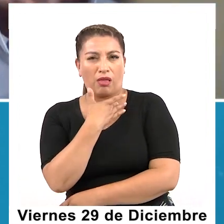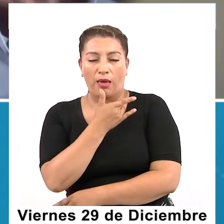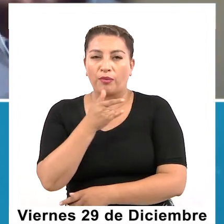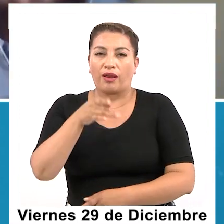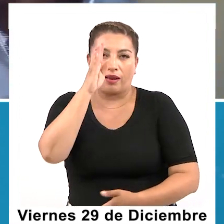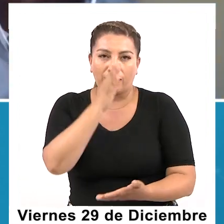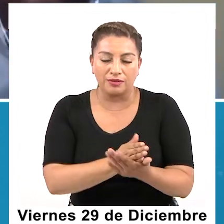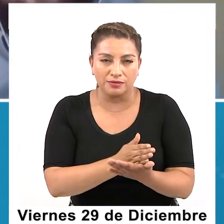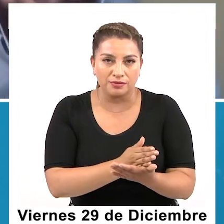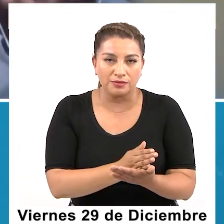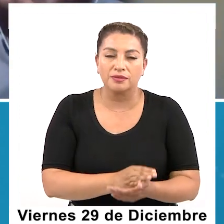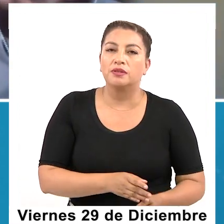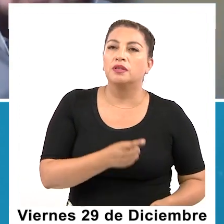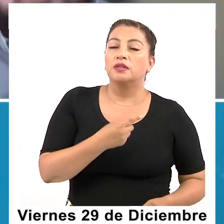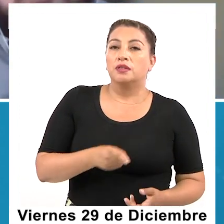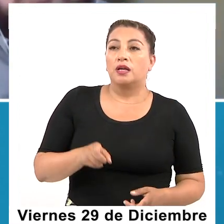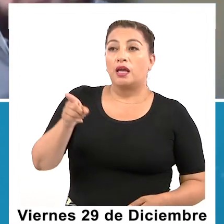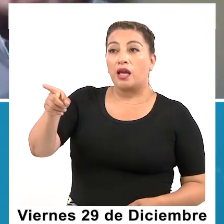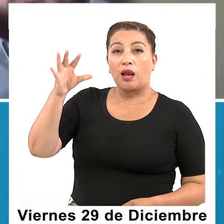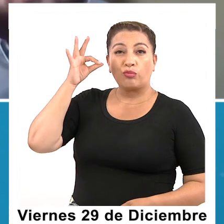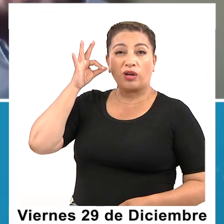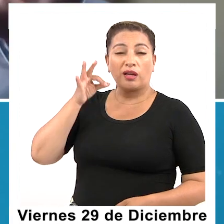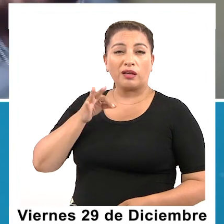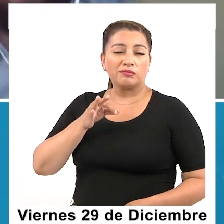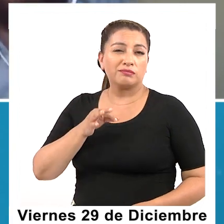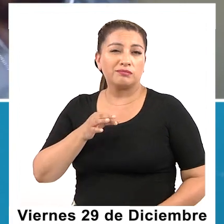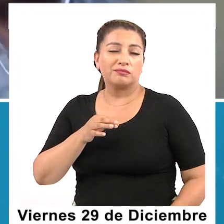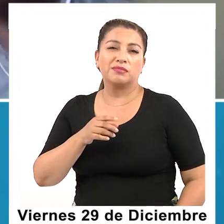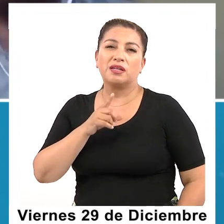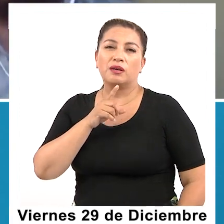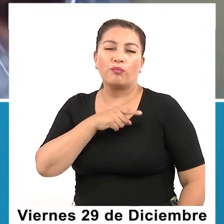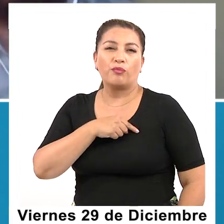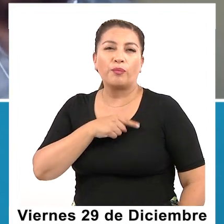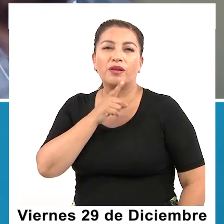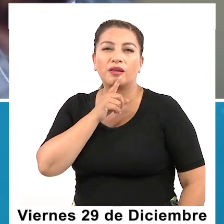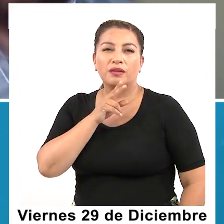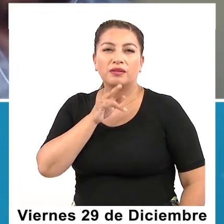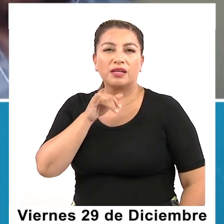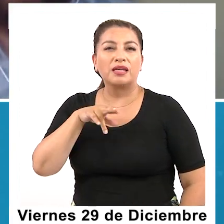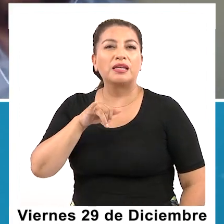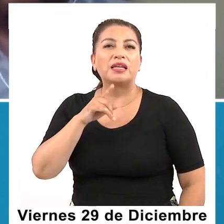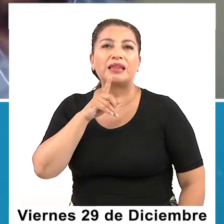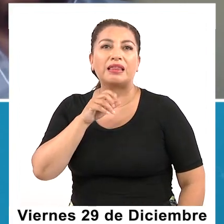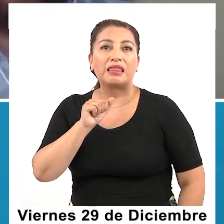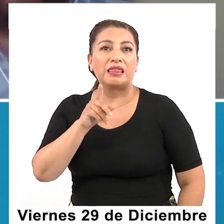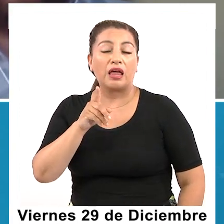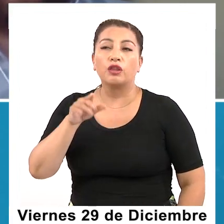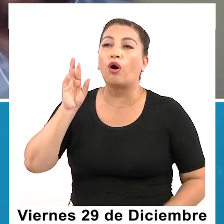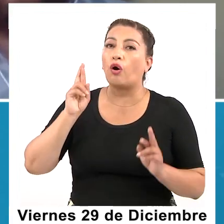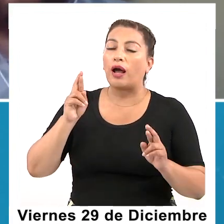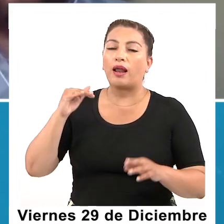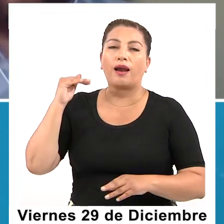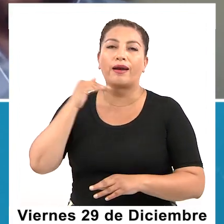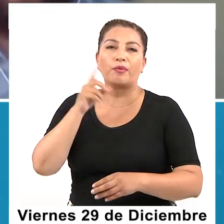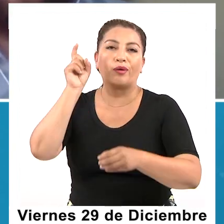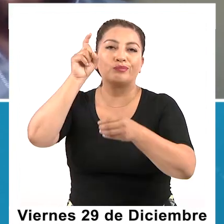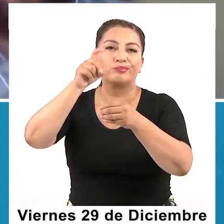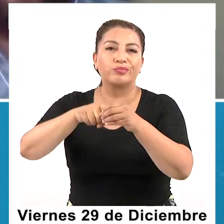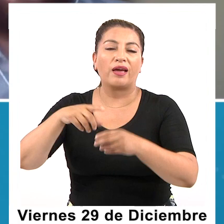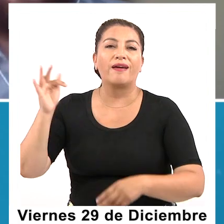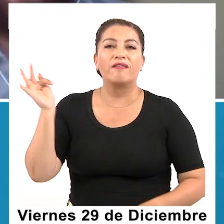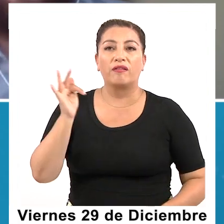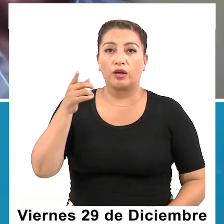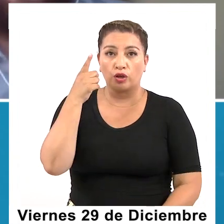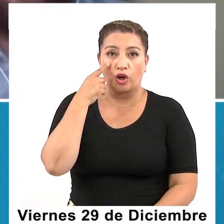esa decisión. Ahora, respecto a Trinidad, yo creo que ojalá asuma con rapidez y en febrero poder